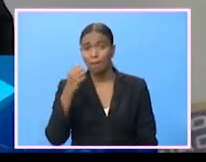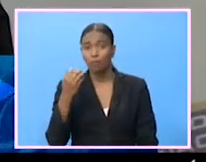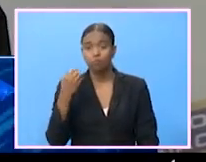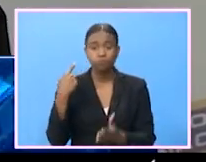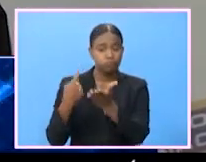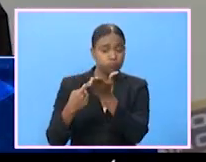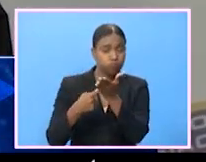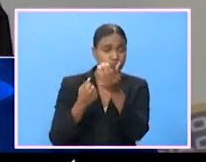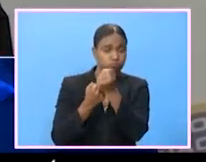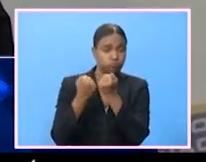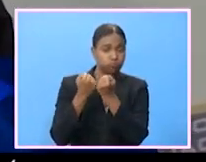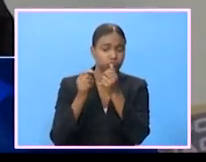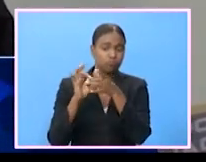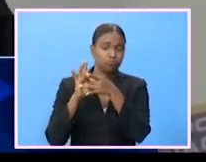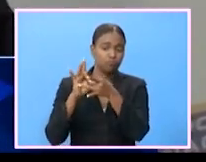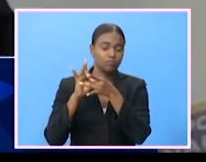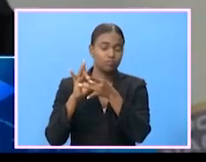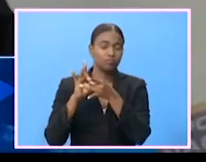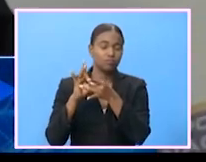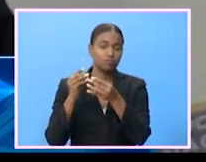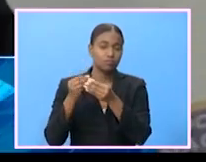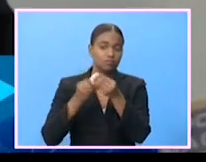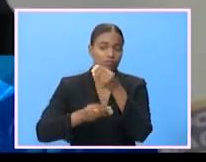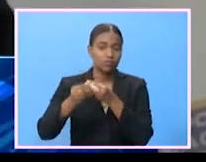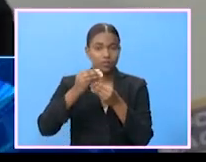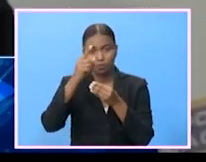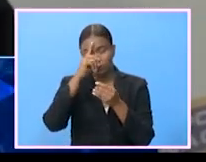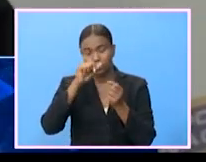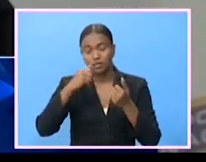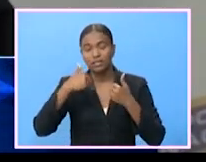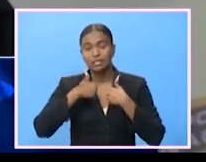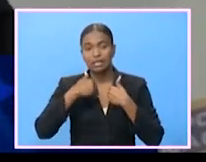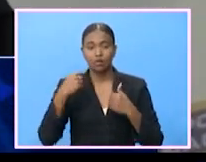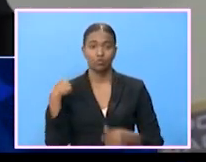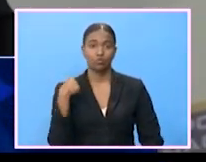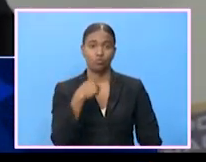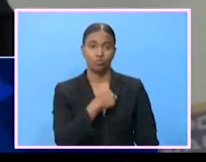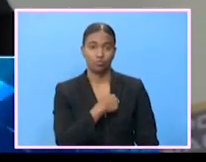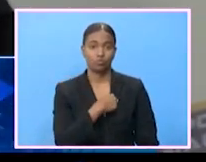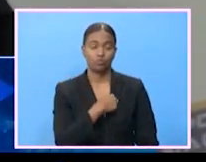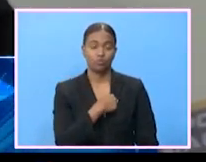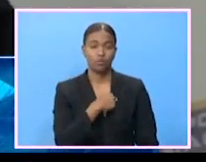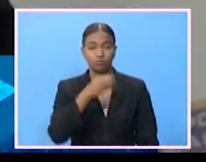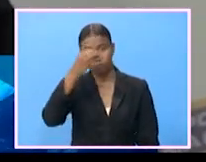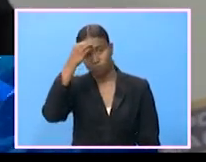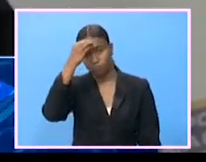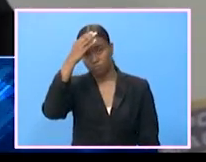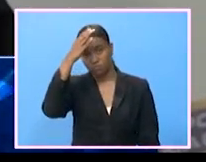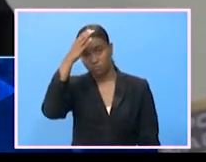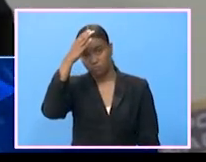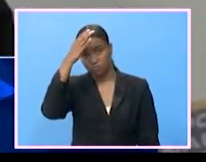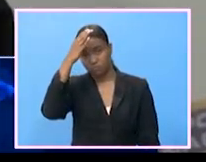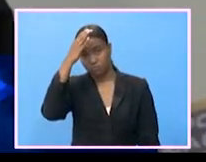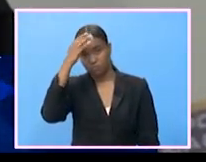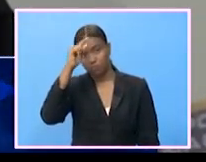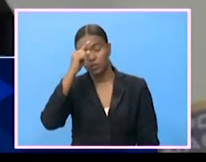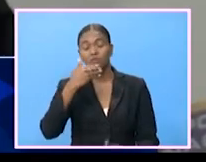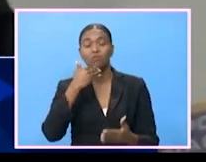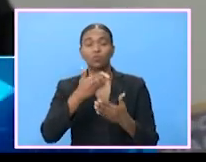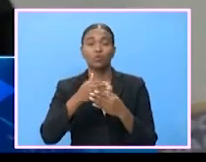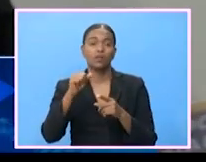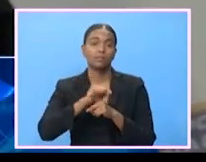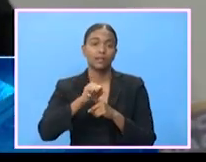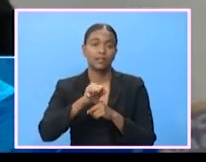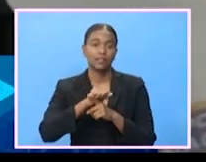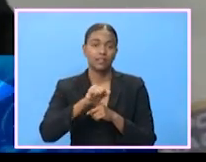afianzar esta relación, este intercambio, para obtener nosotros de conocimientos de las buenas